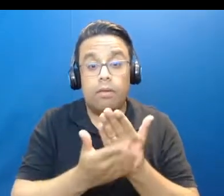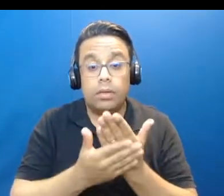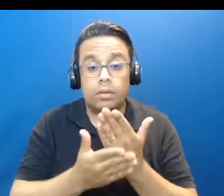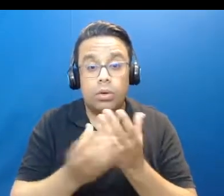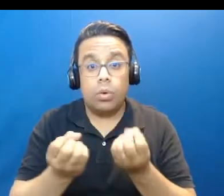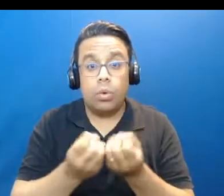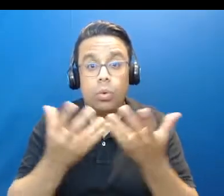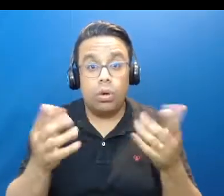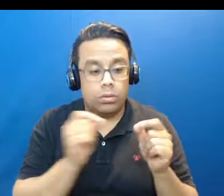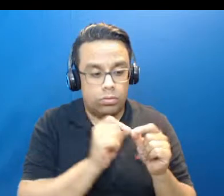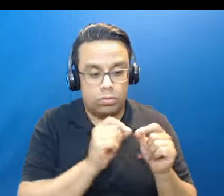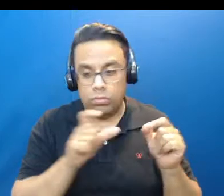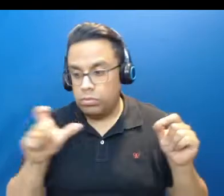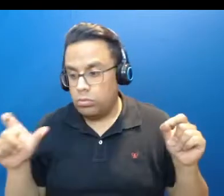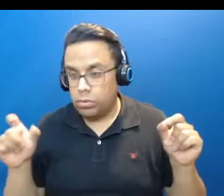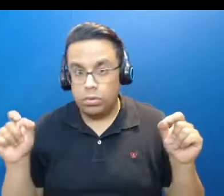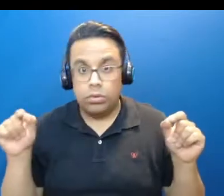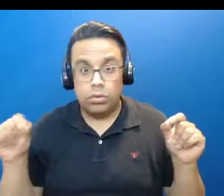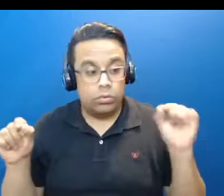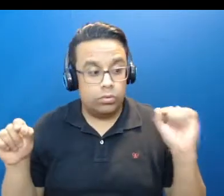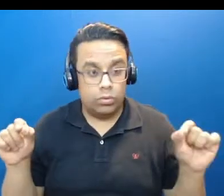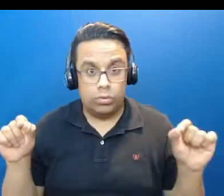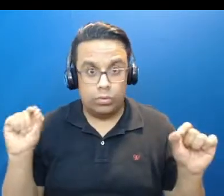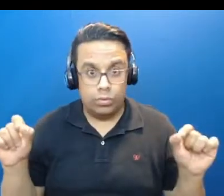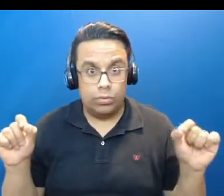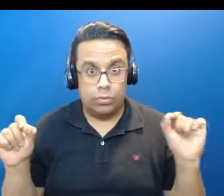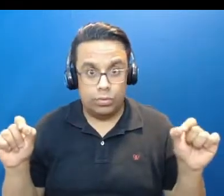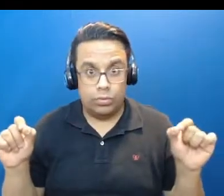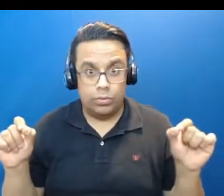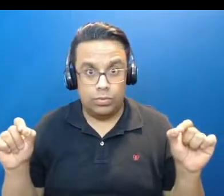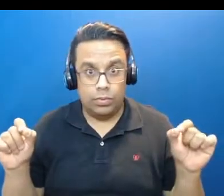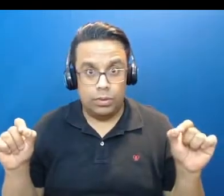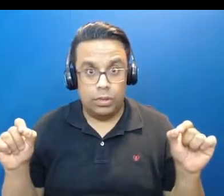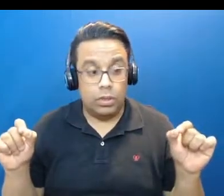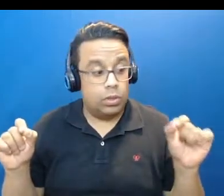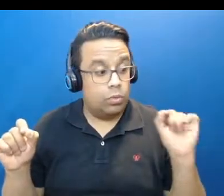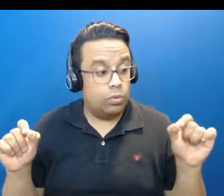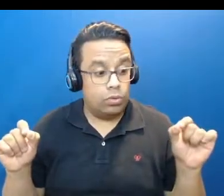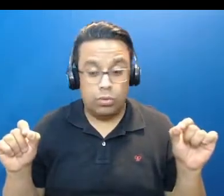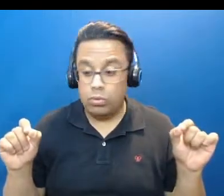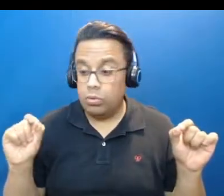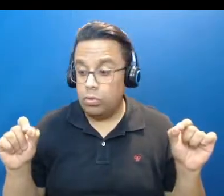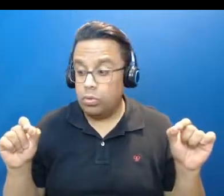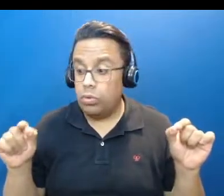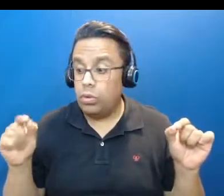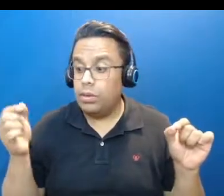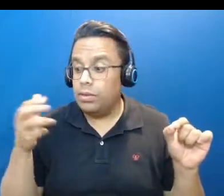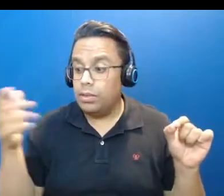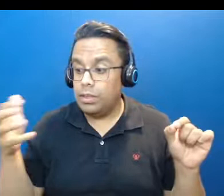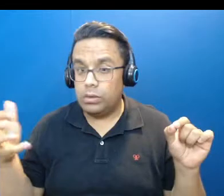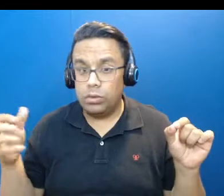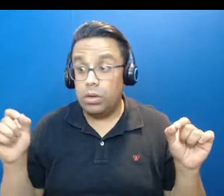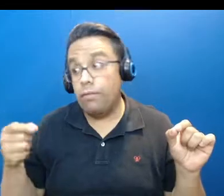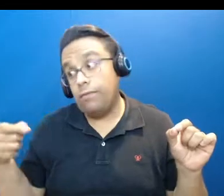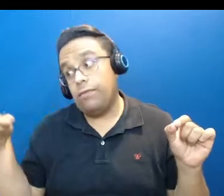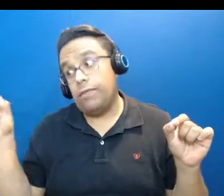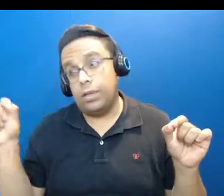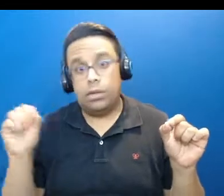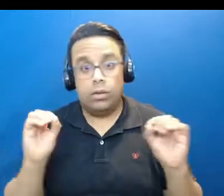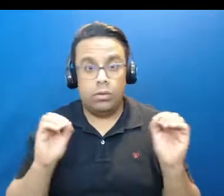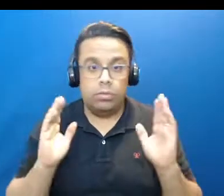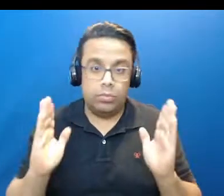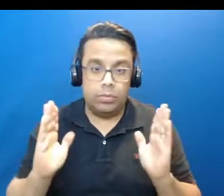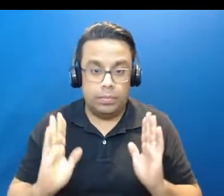la longitud que hay o la distancia que hay entre la línea de cota y el texto. Tres opciones, si queremos